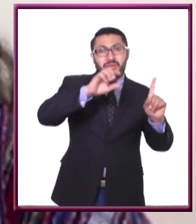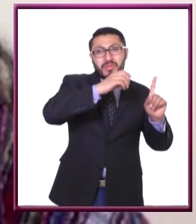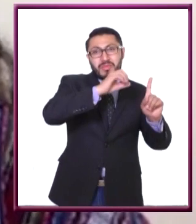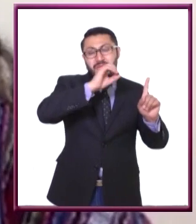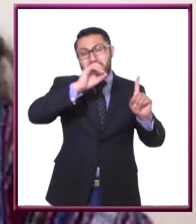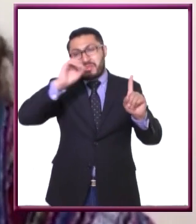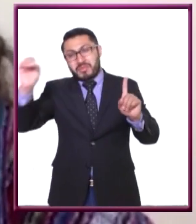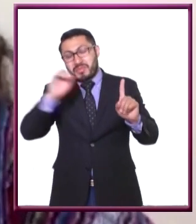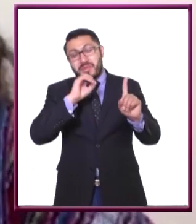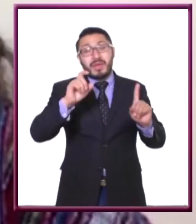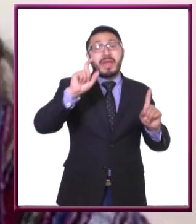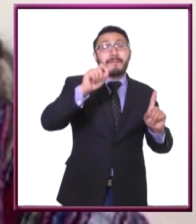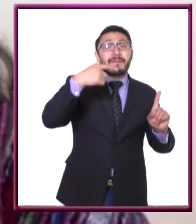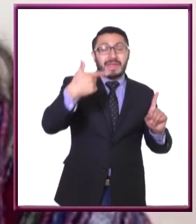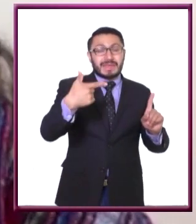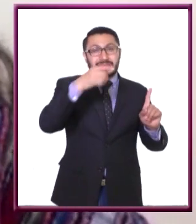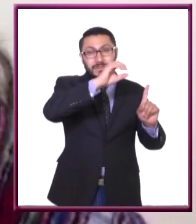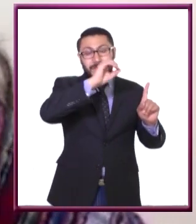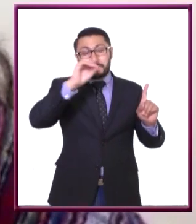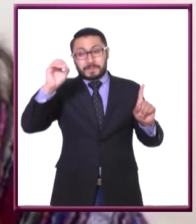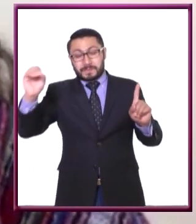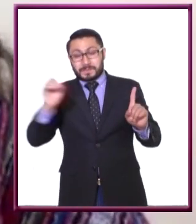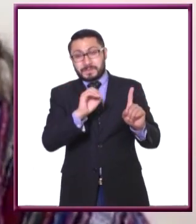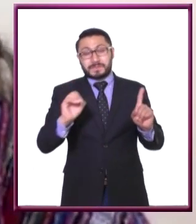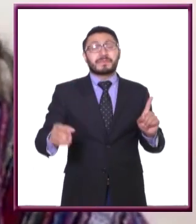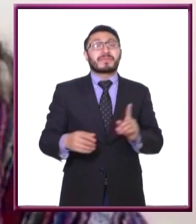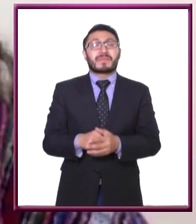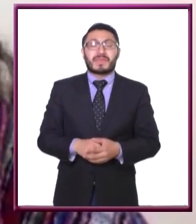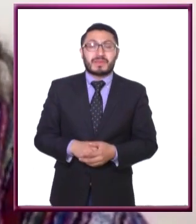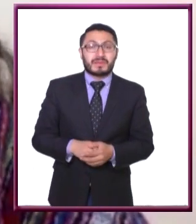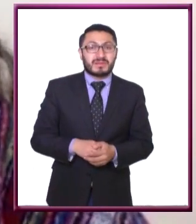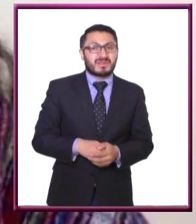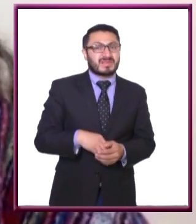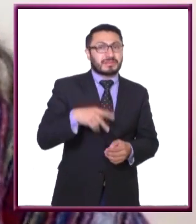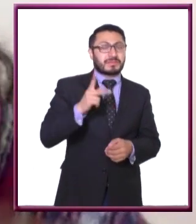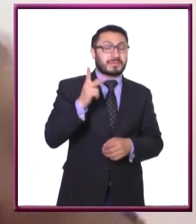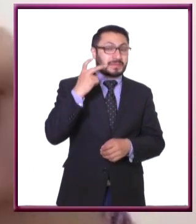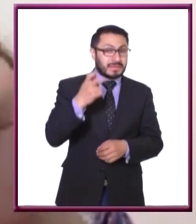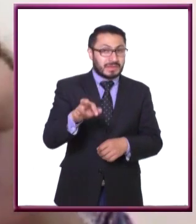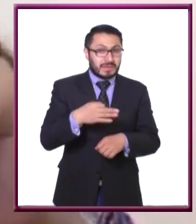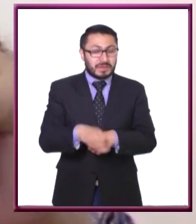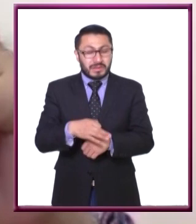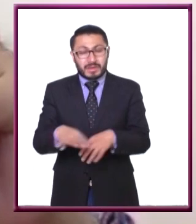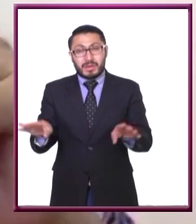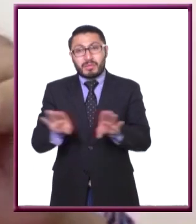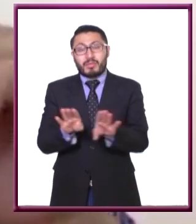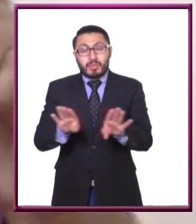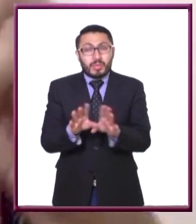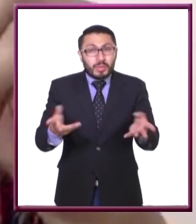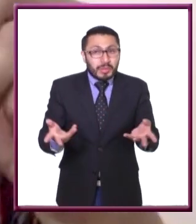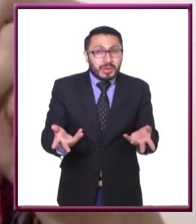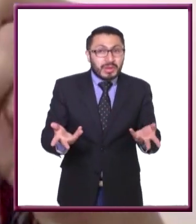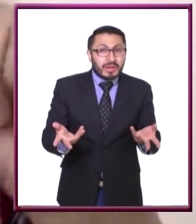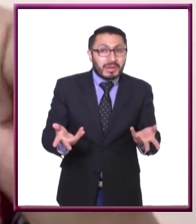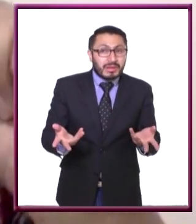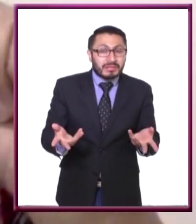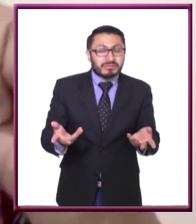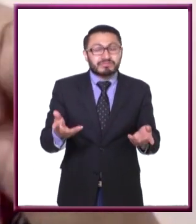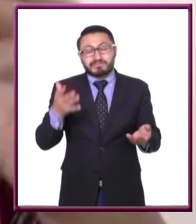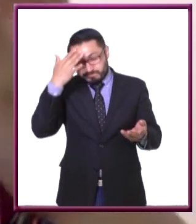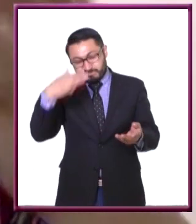con 27 ceros seguidos. Mientras que esto lo podemos calcular fácilmente porque